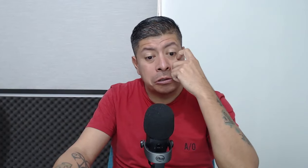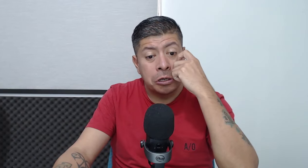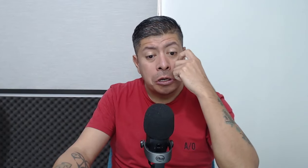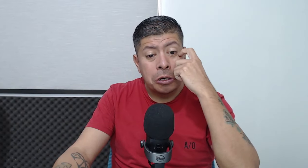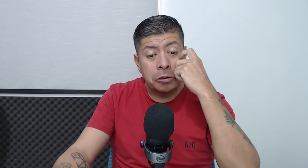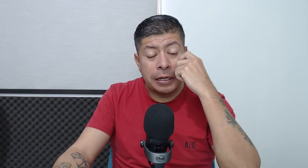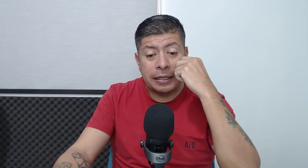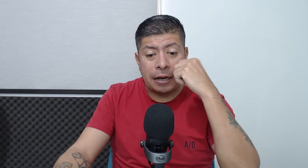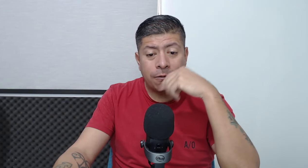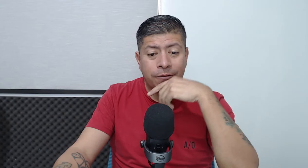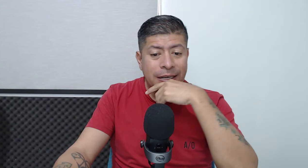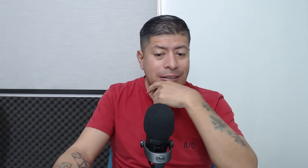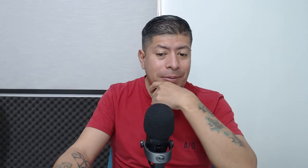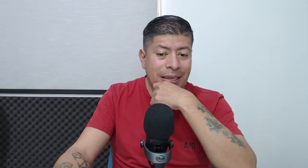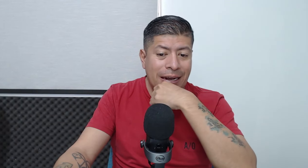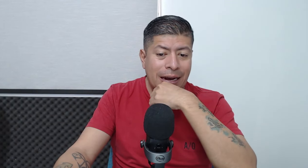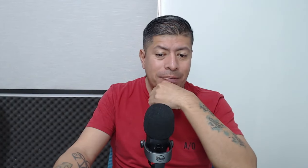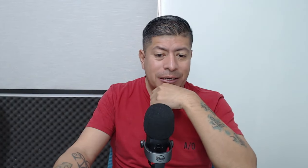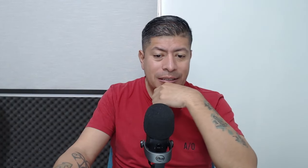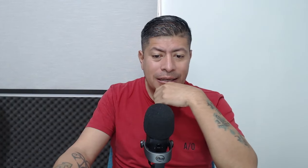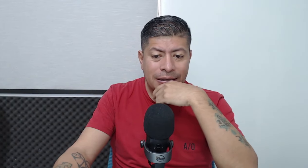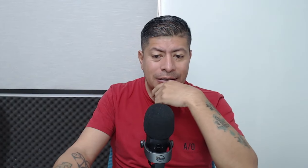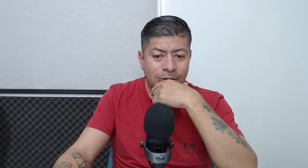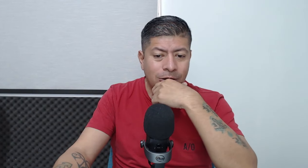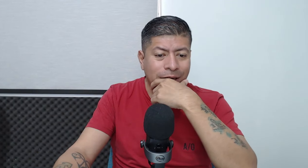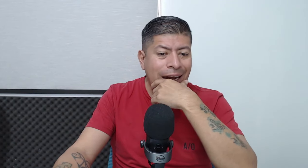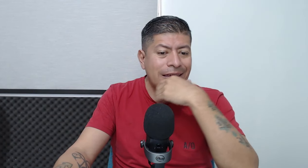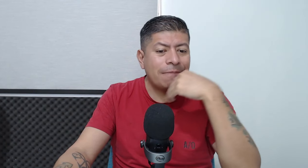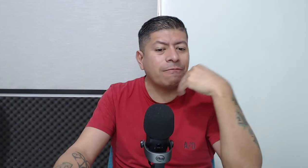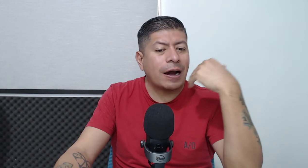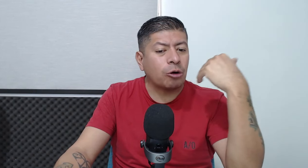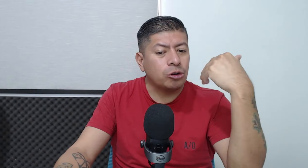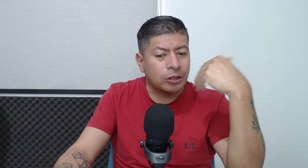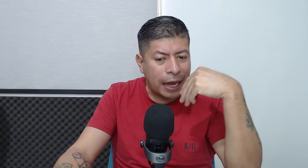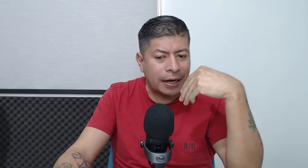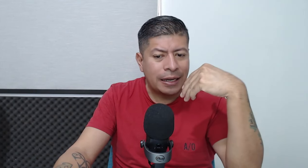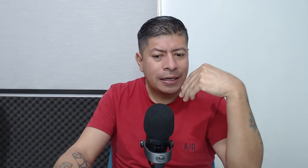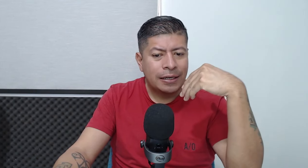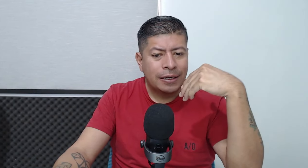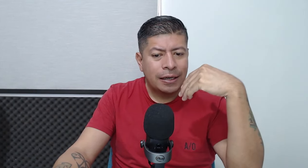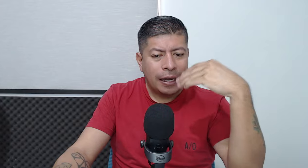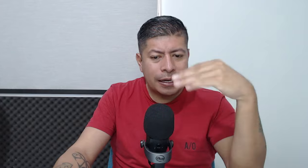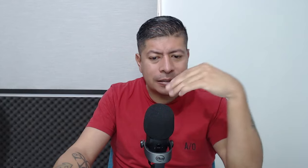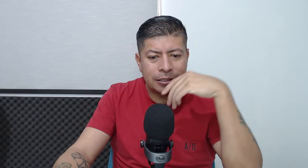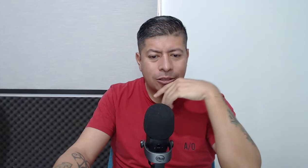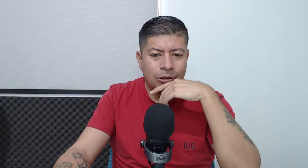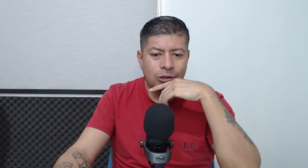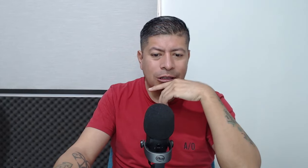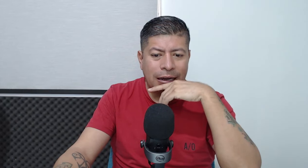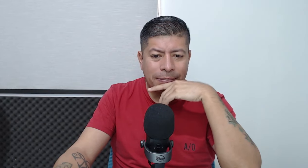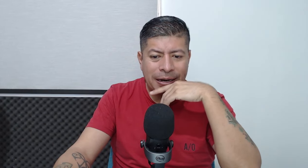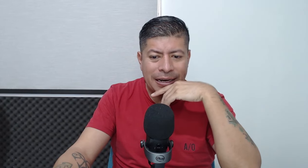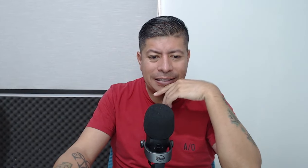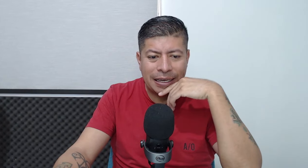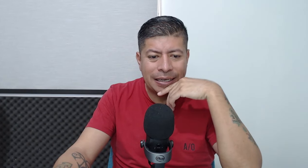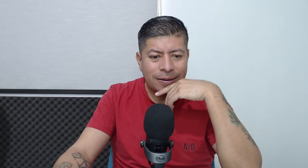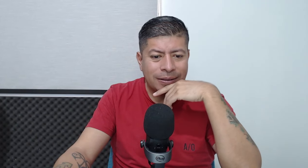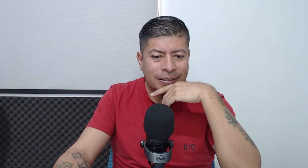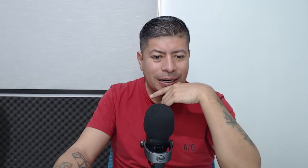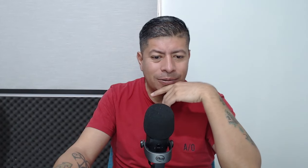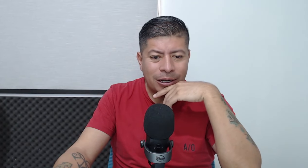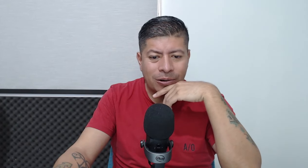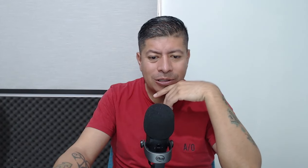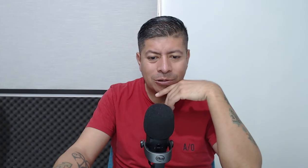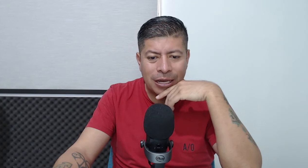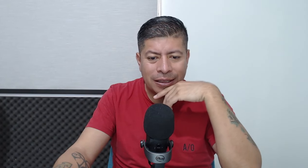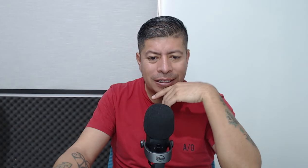Unidos durante la conferencia mañanera el presidente aseguró que alguien fue a contarle esta situación de Carmen Aristegui donde